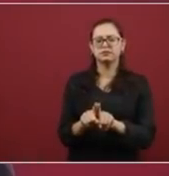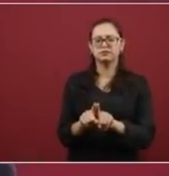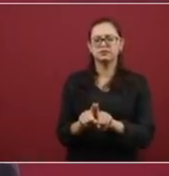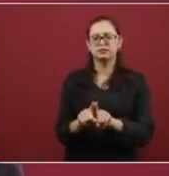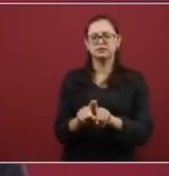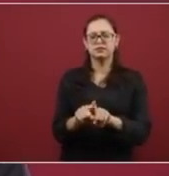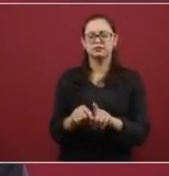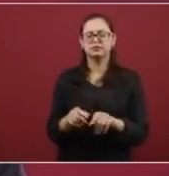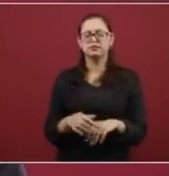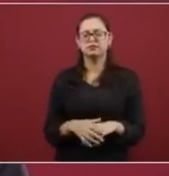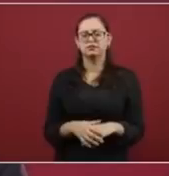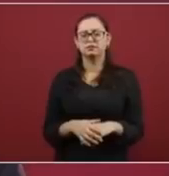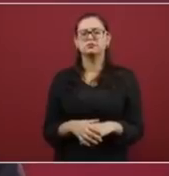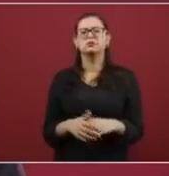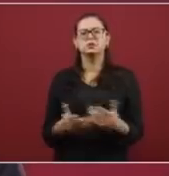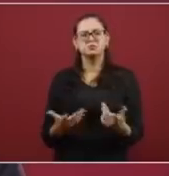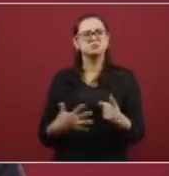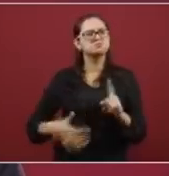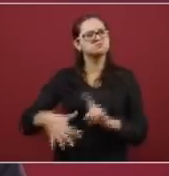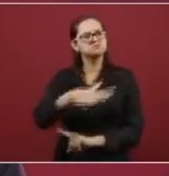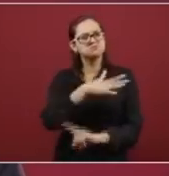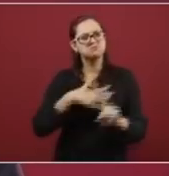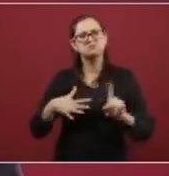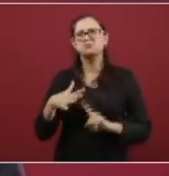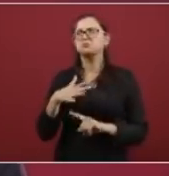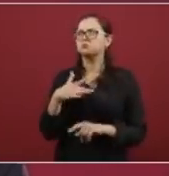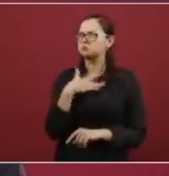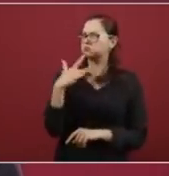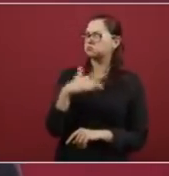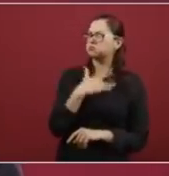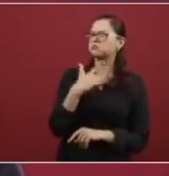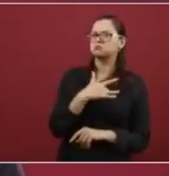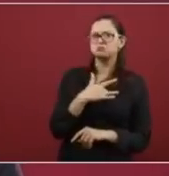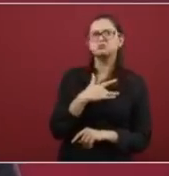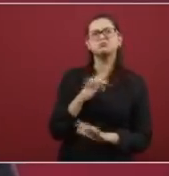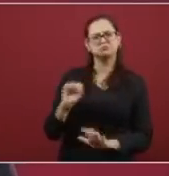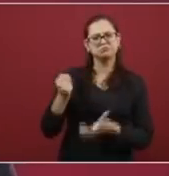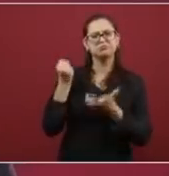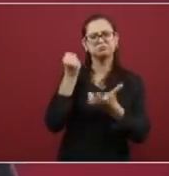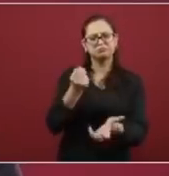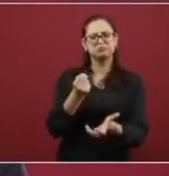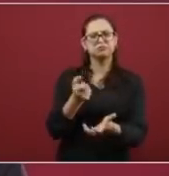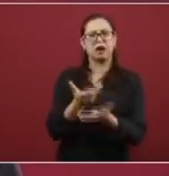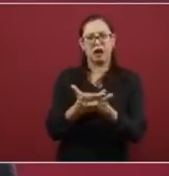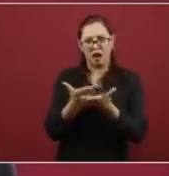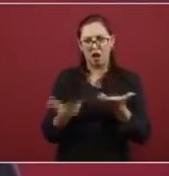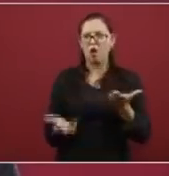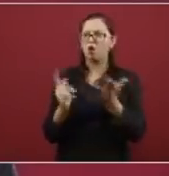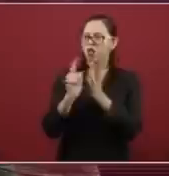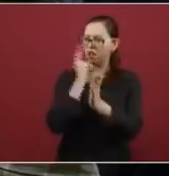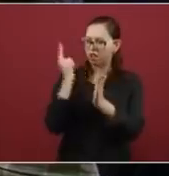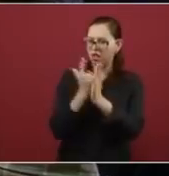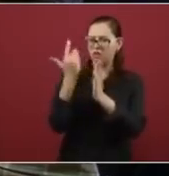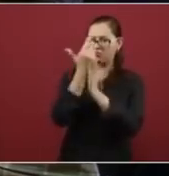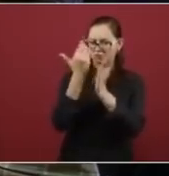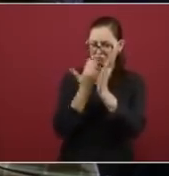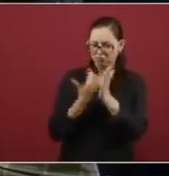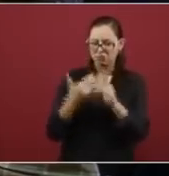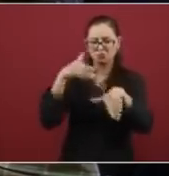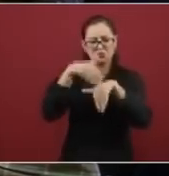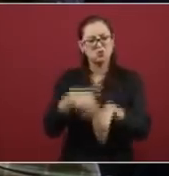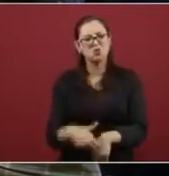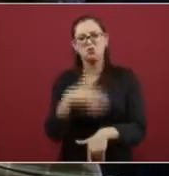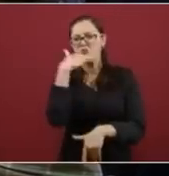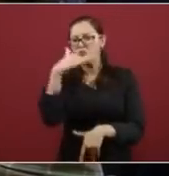percibiendo de que hay condiciones para la inversión, de que hay Estado de Derecho, de que no va a haber corrupción, de que va a